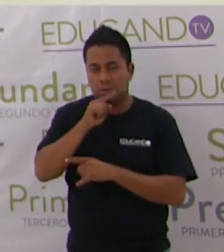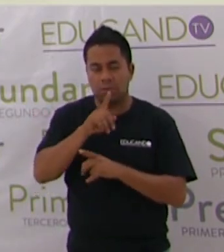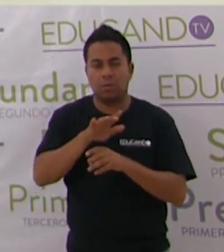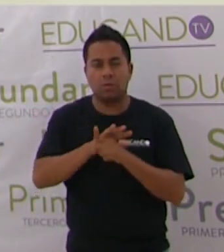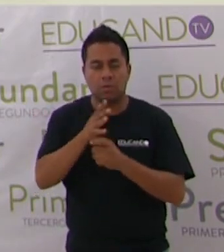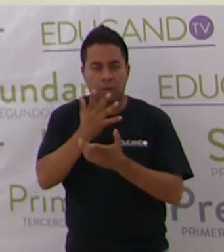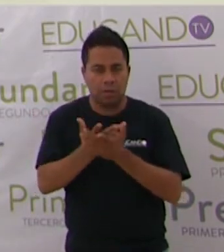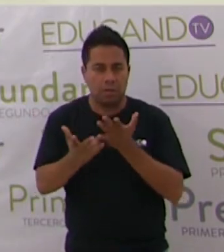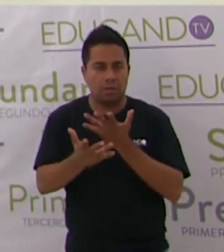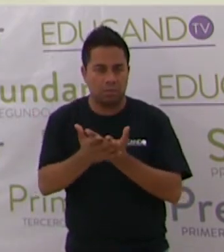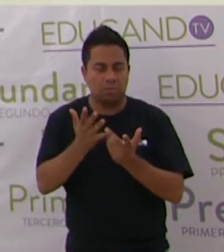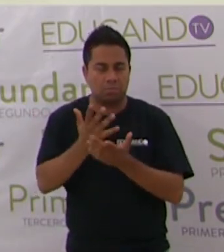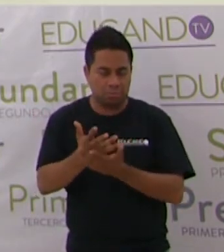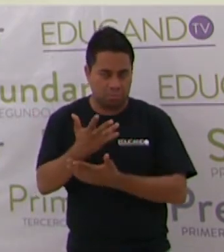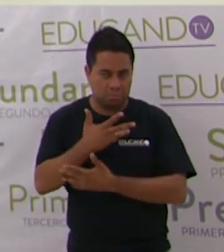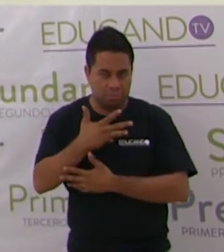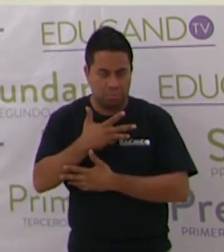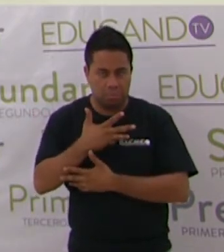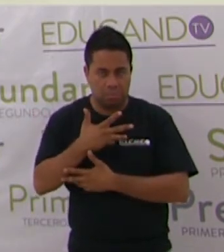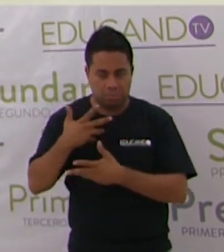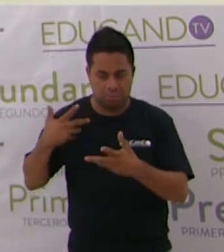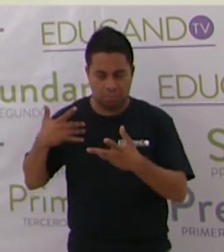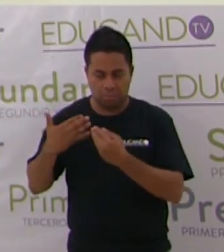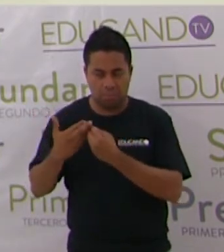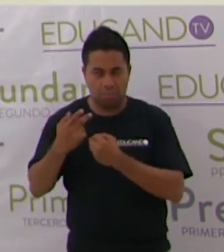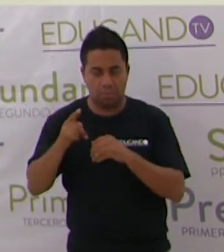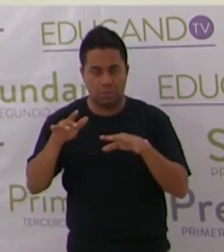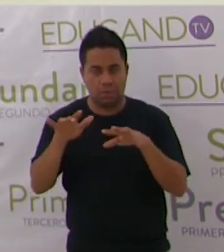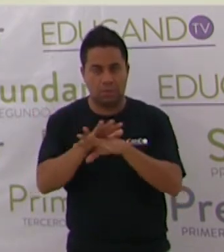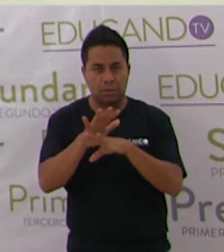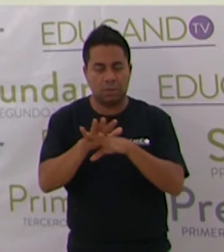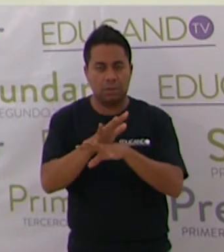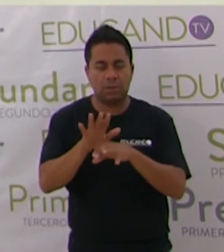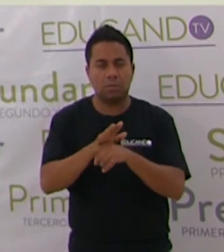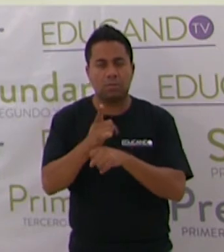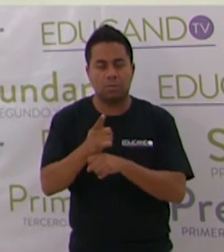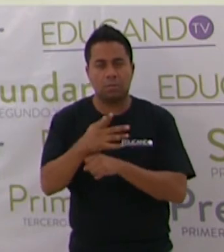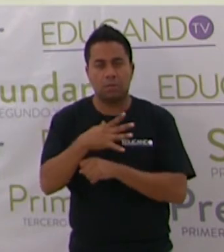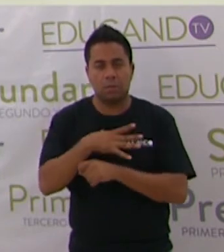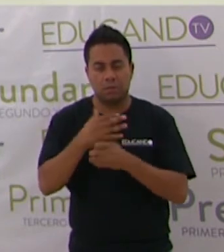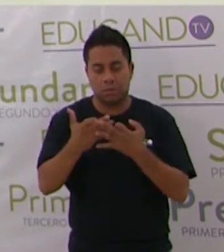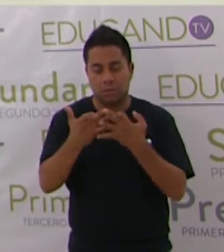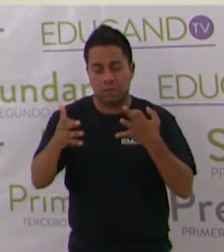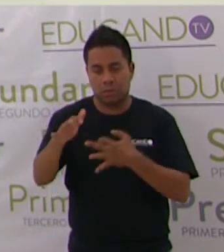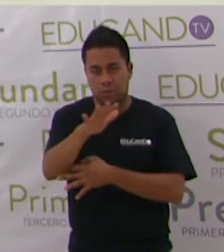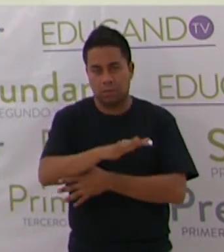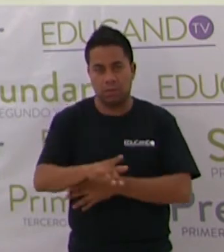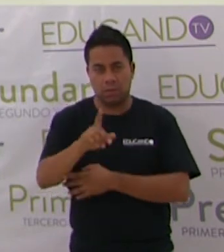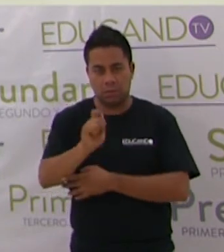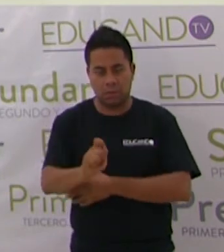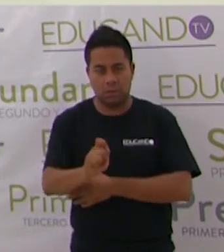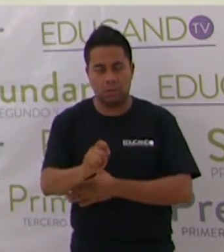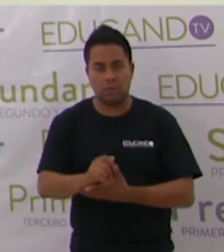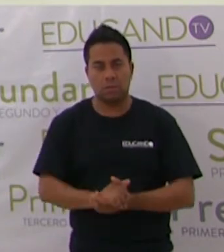producción que ha habido. Pero ha variado porque estos terrenos son